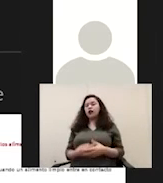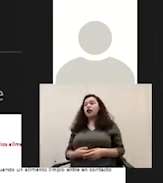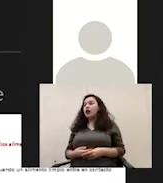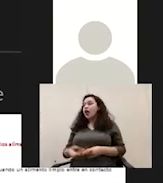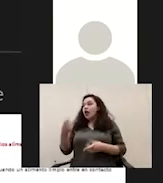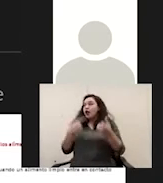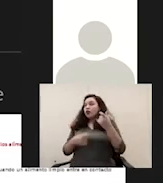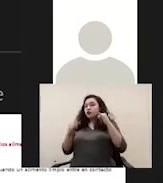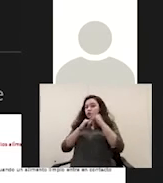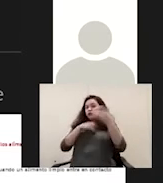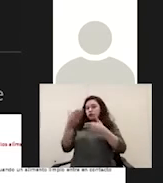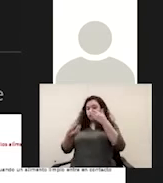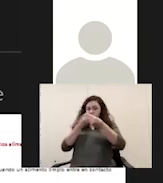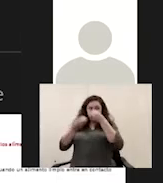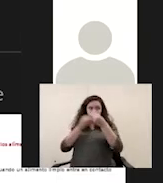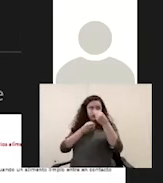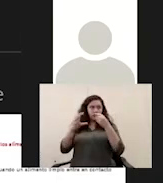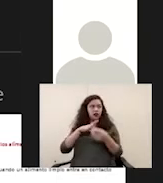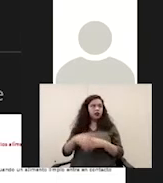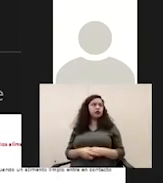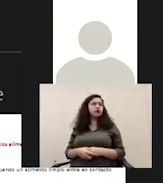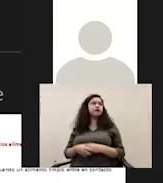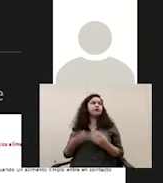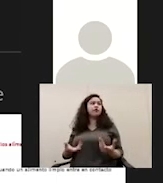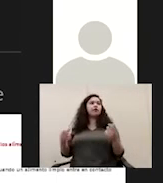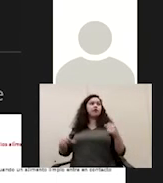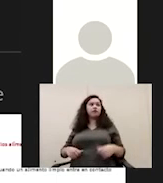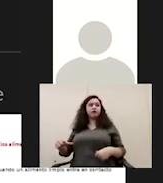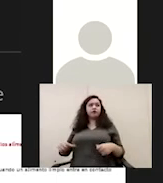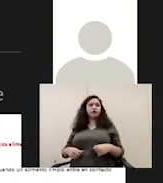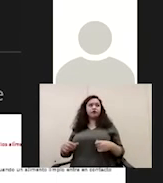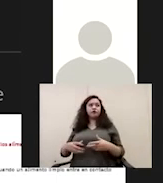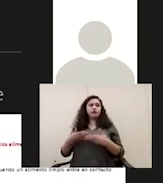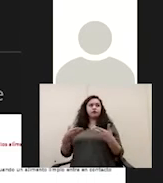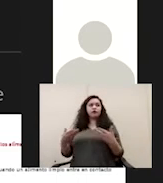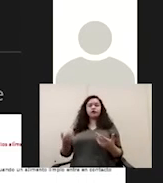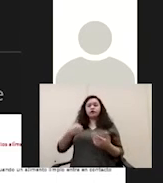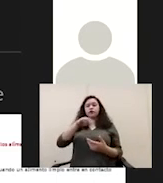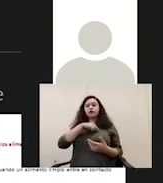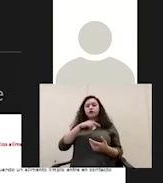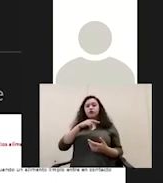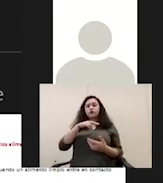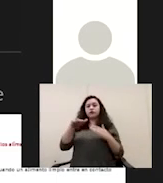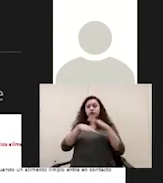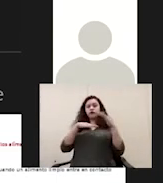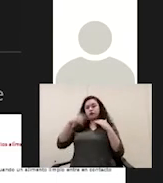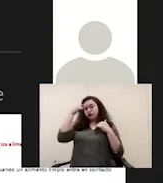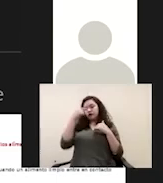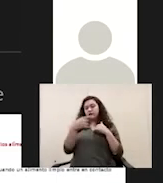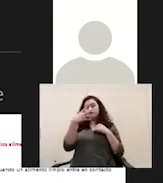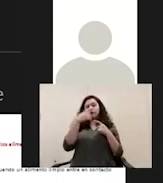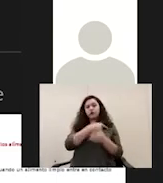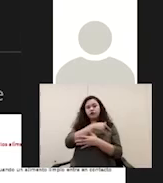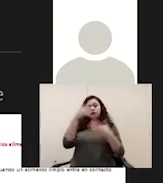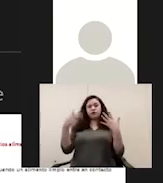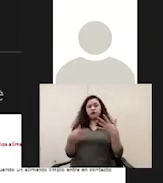el servicio de comedor. Entonces, bueno, en este caso, nosotros nos basamos en las 5 claves para